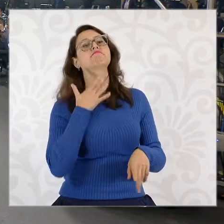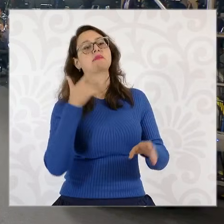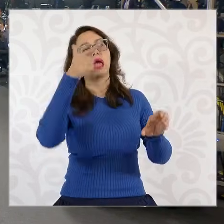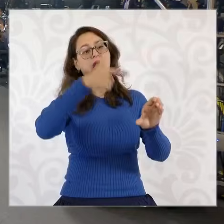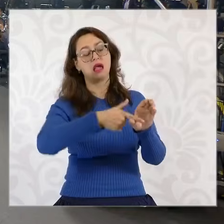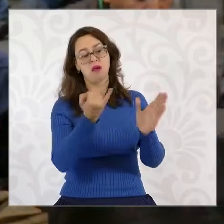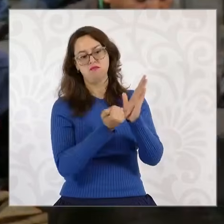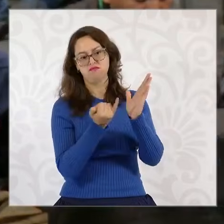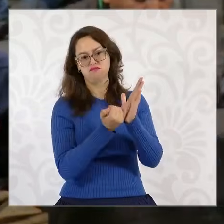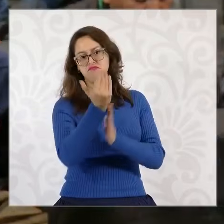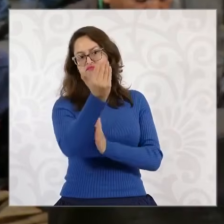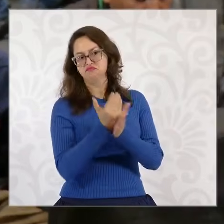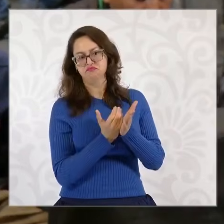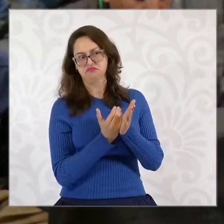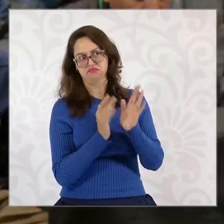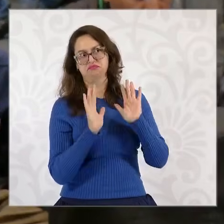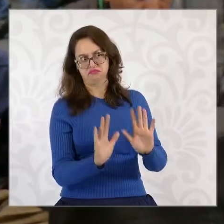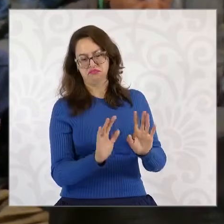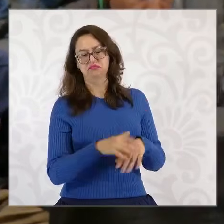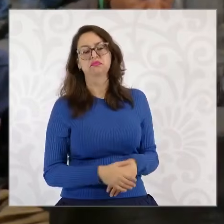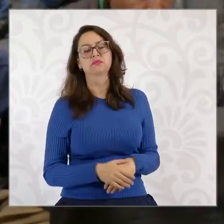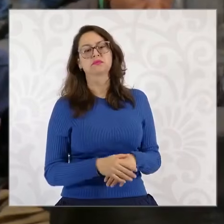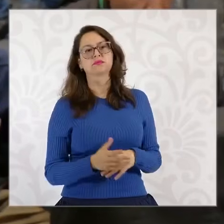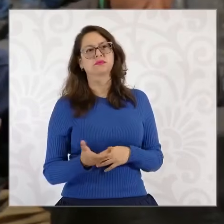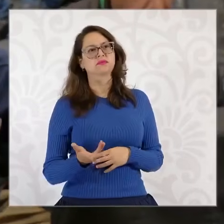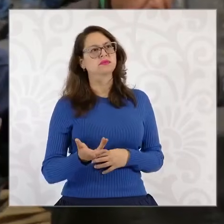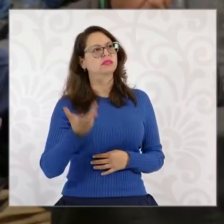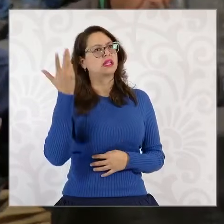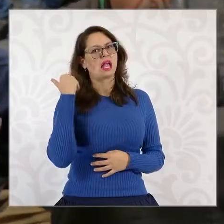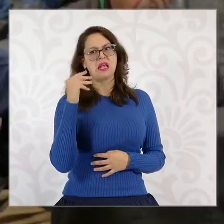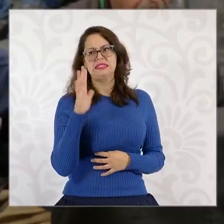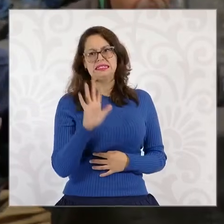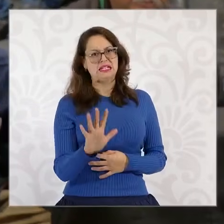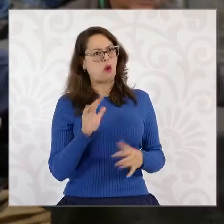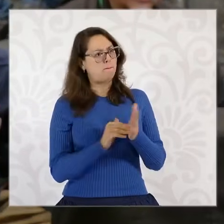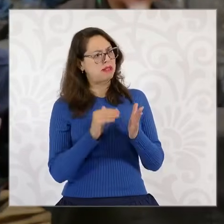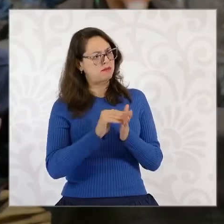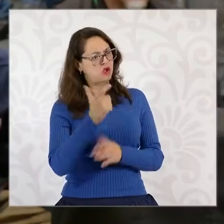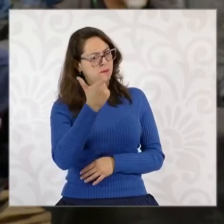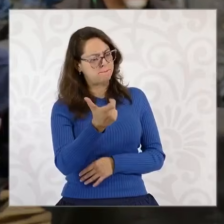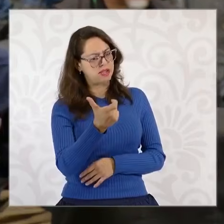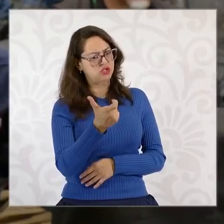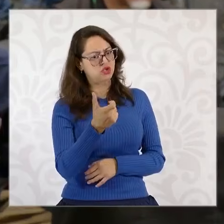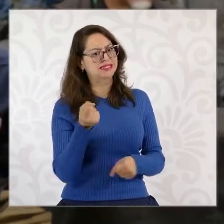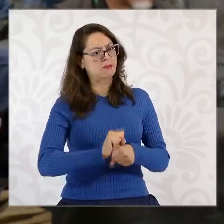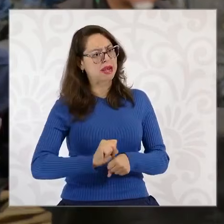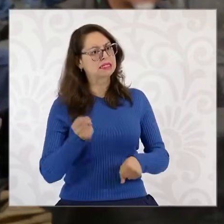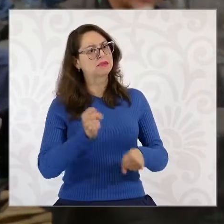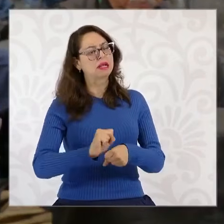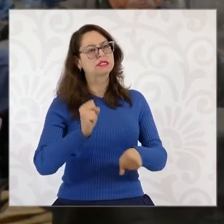gasolinas. Hace un par de semanas, me parece, nos había comentado una cifra, 5,000 millones de pesos cada